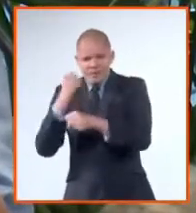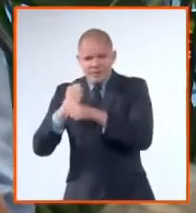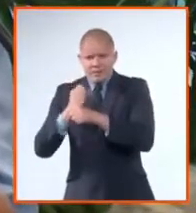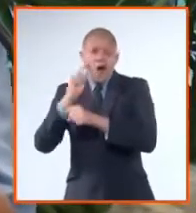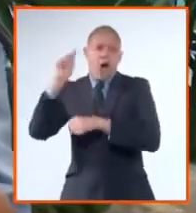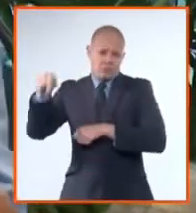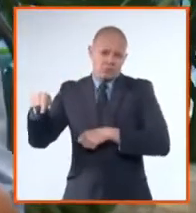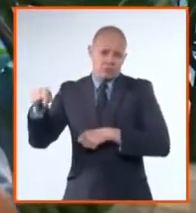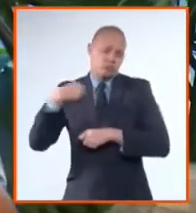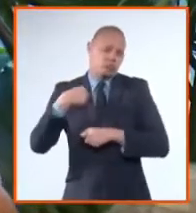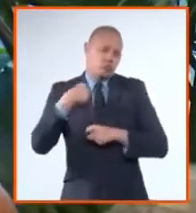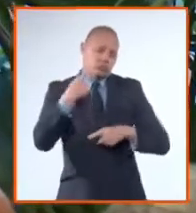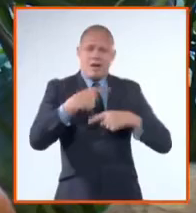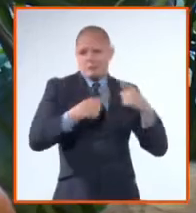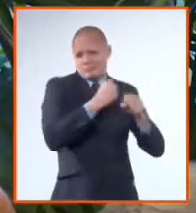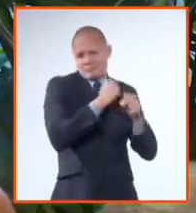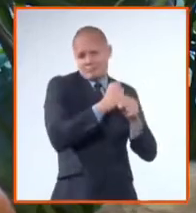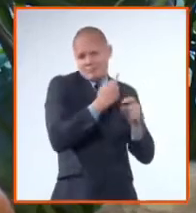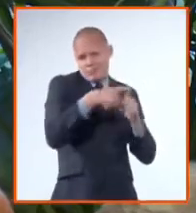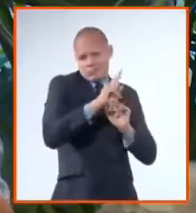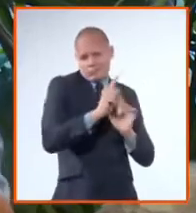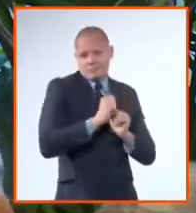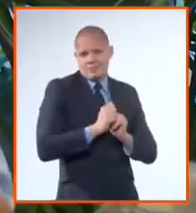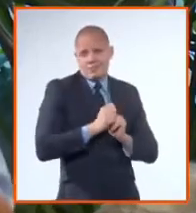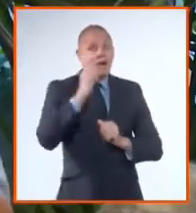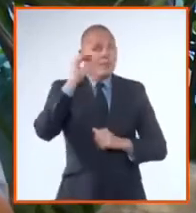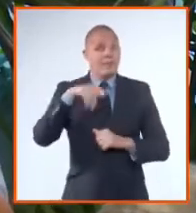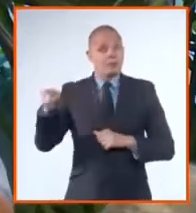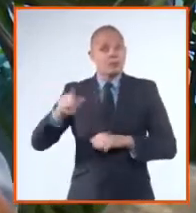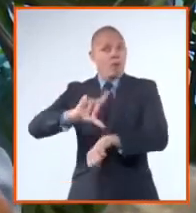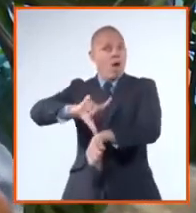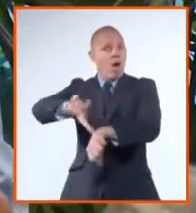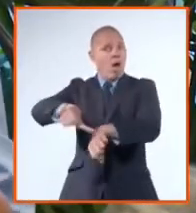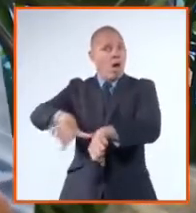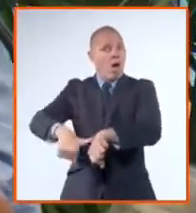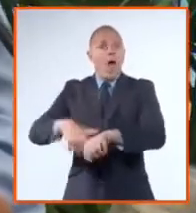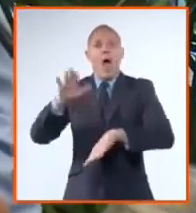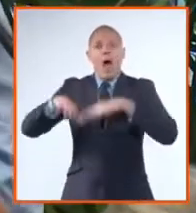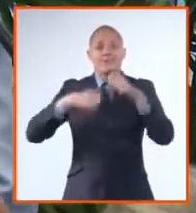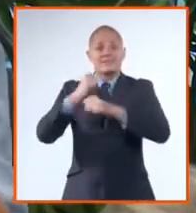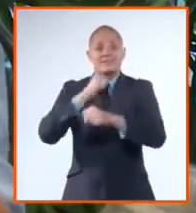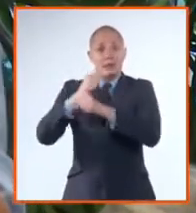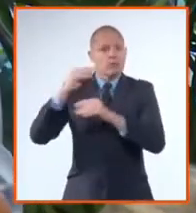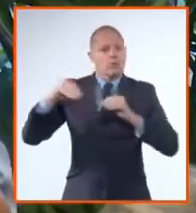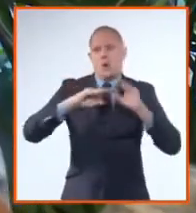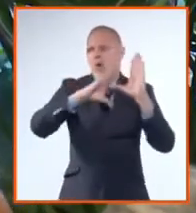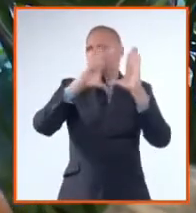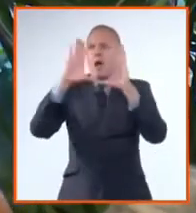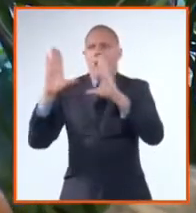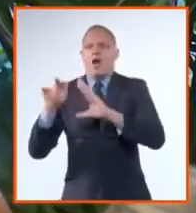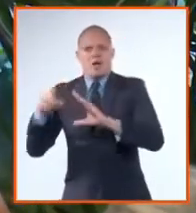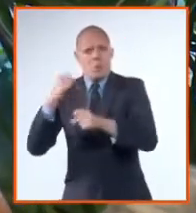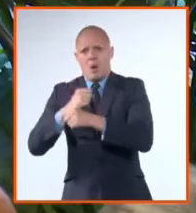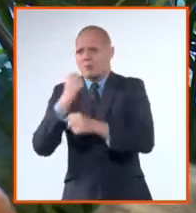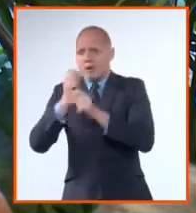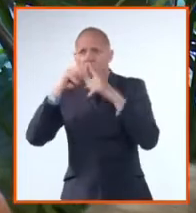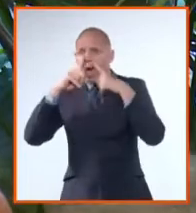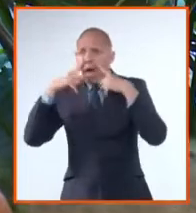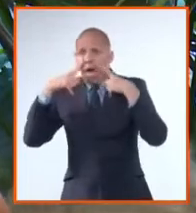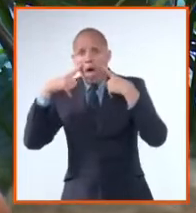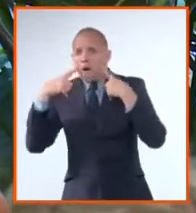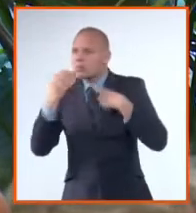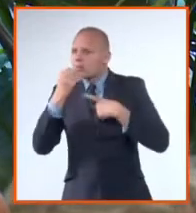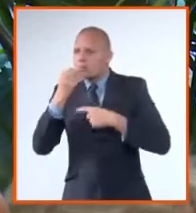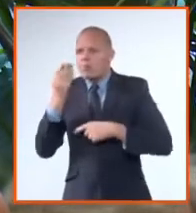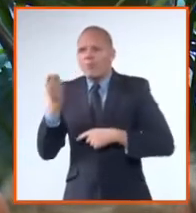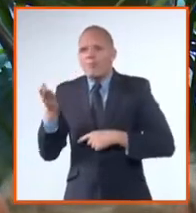cuánta disciplina, cuántas horas sin dormir, no solamente por trabajar, sino por el temor de no dar